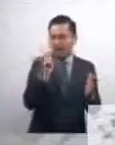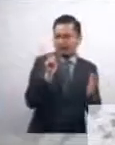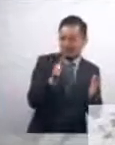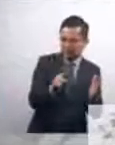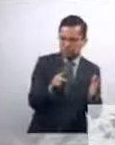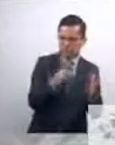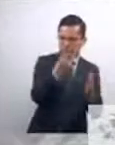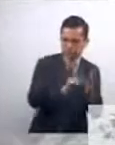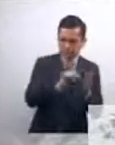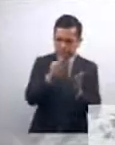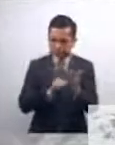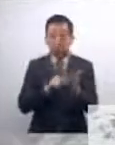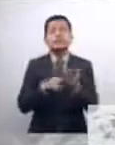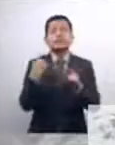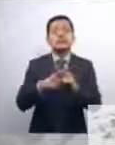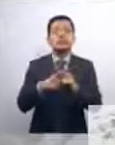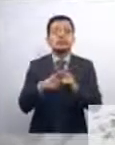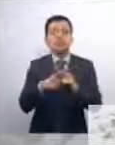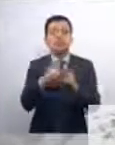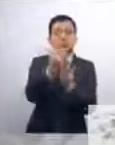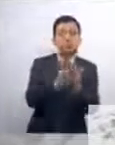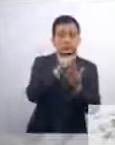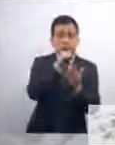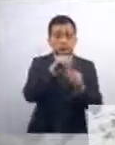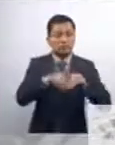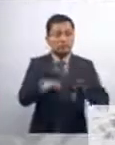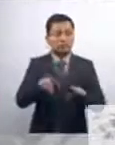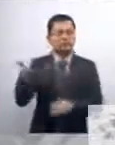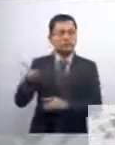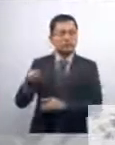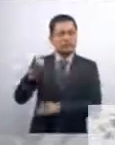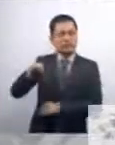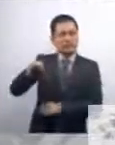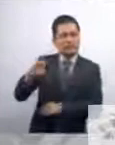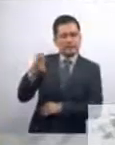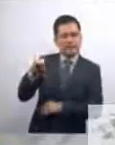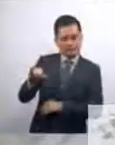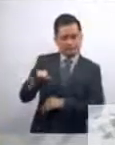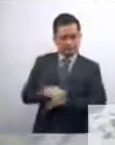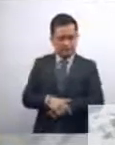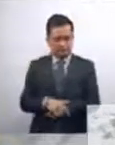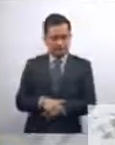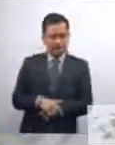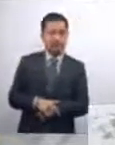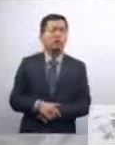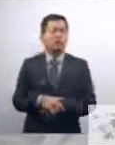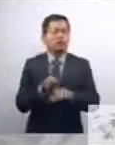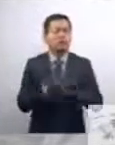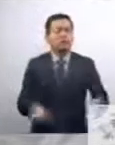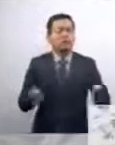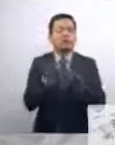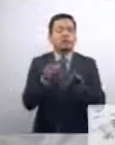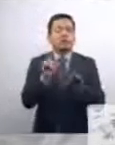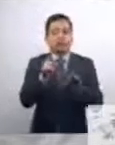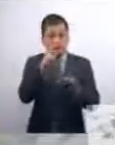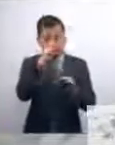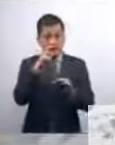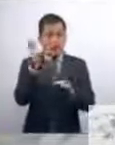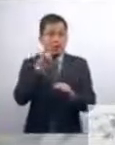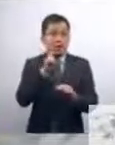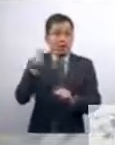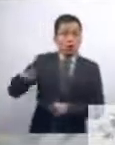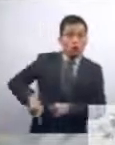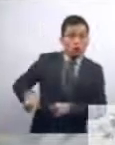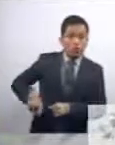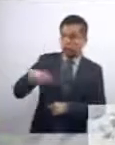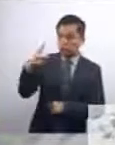el Instituto Nacional de Estadística y Geografía. Es importante utilizar, en primer lugar, estimaciones públicas